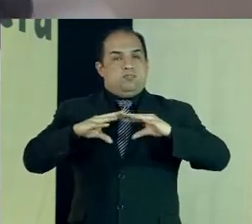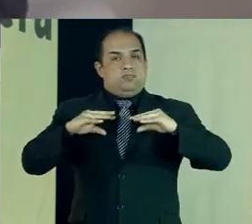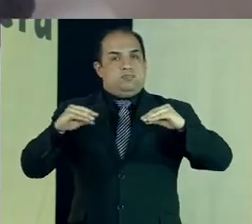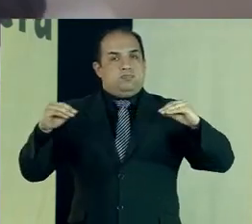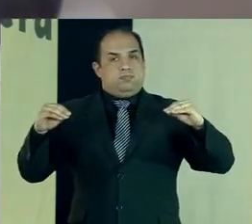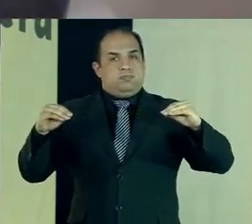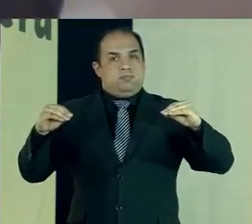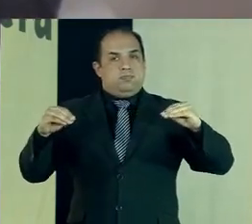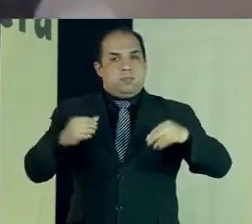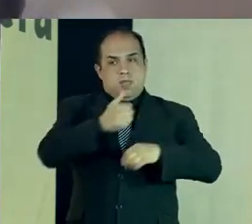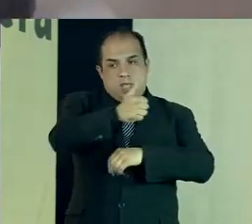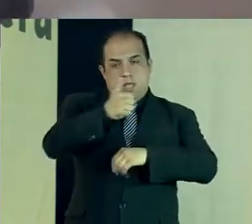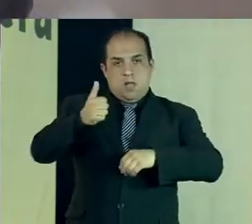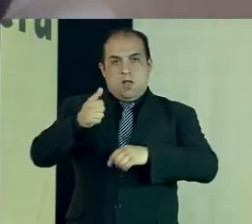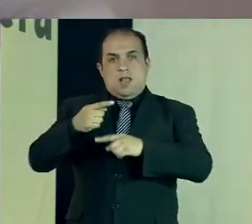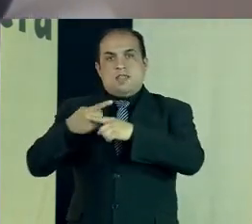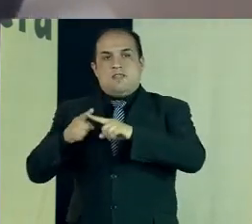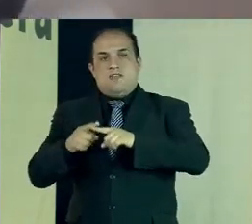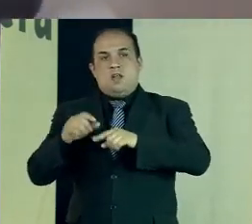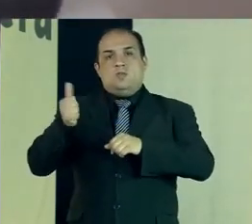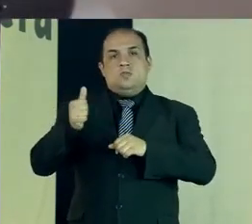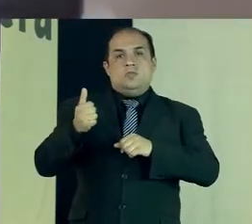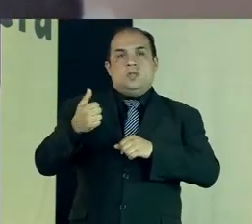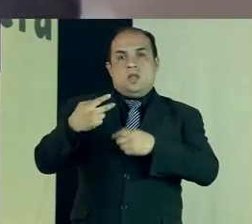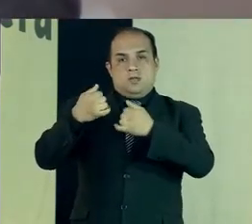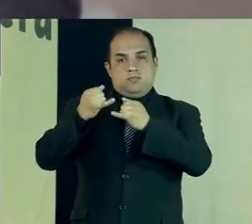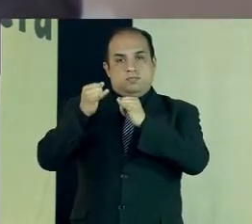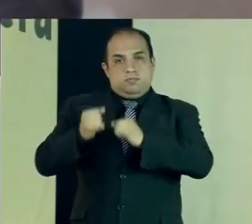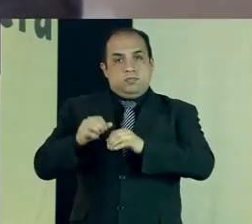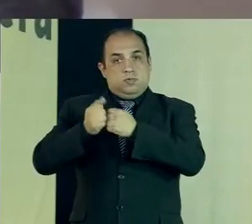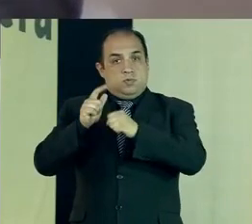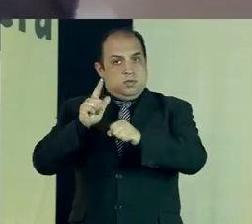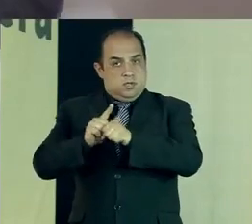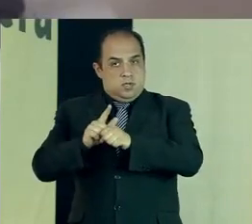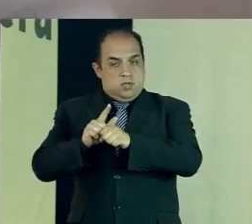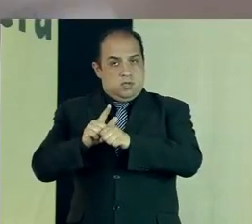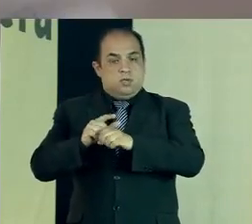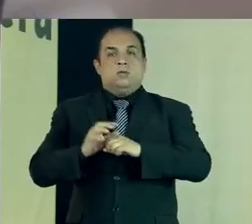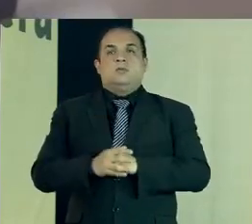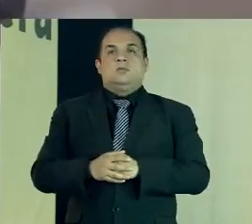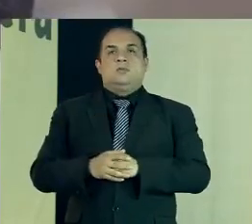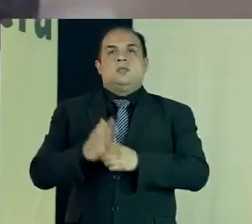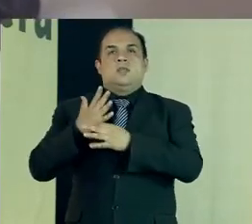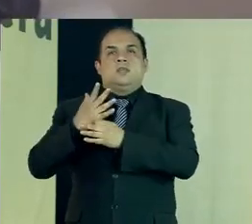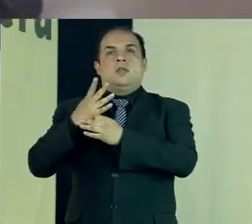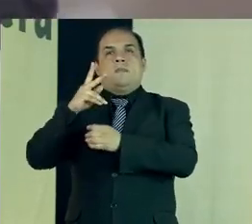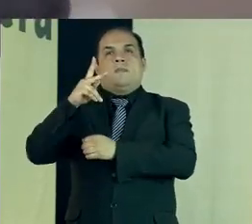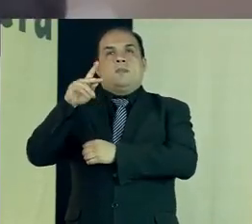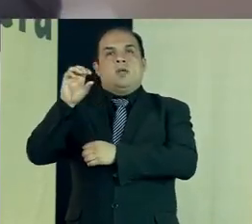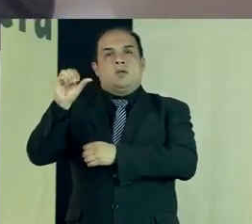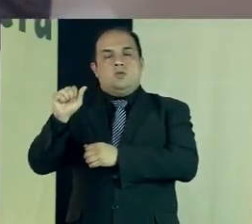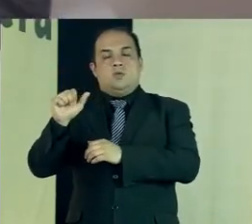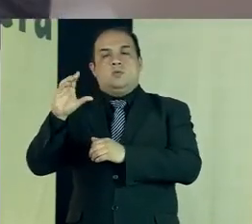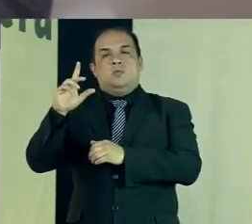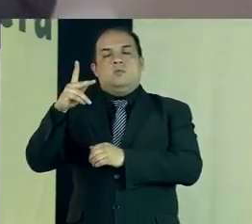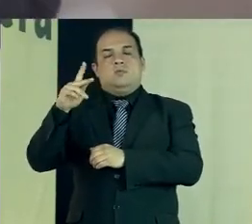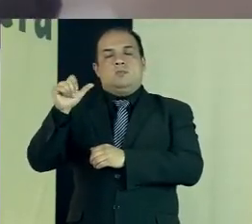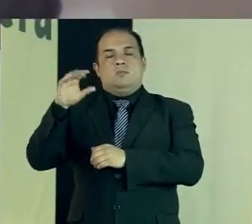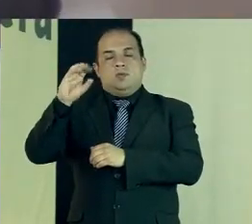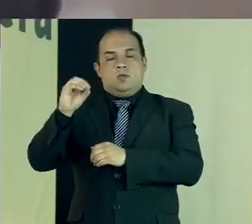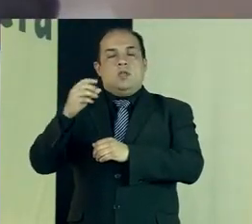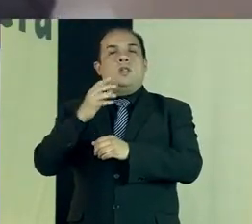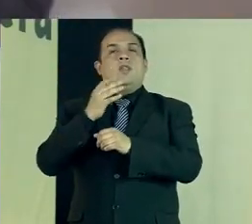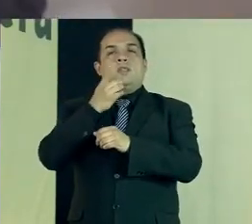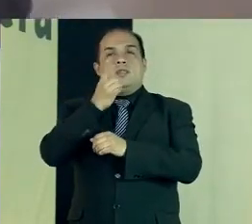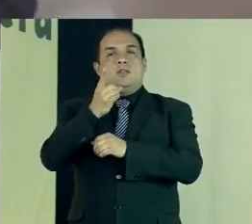cada quien distingue a los otros a partir de sus identidades sociales decía paco hace un rato y lo hemos dicho muchas veces